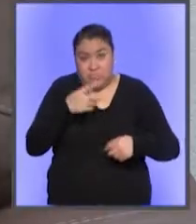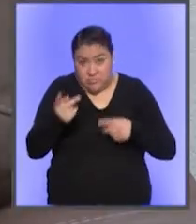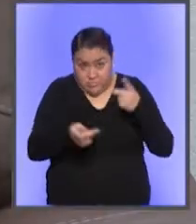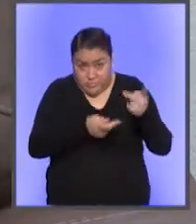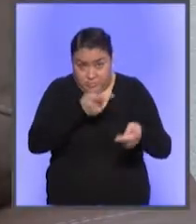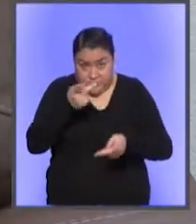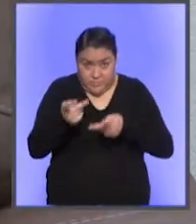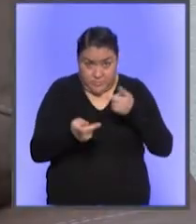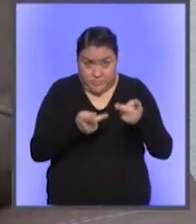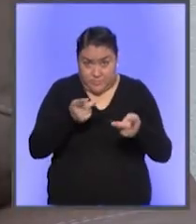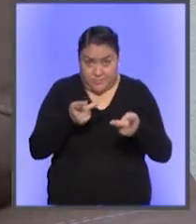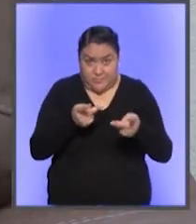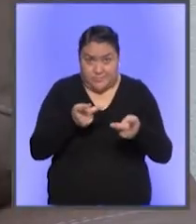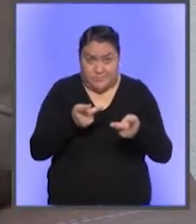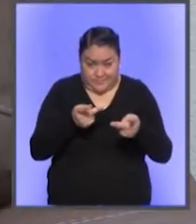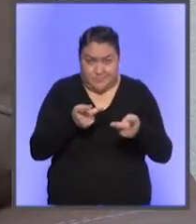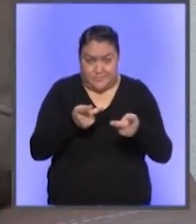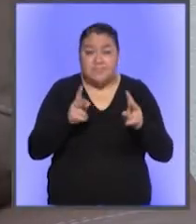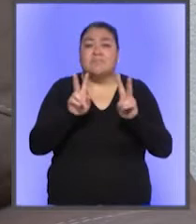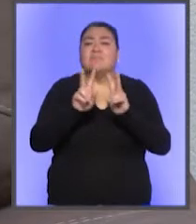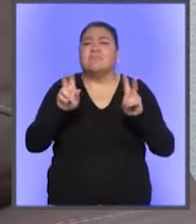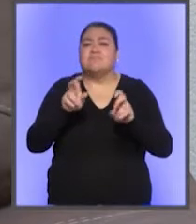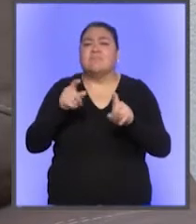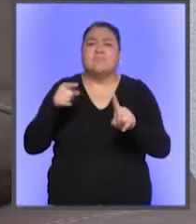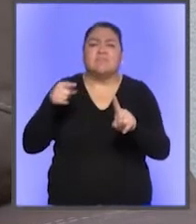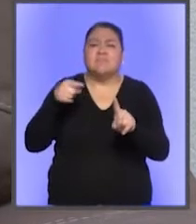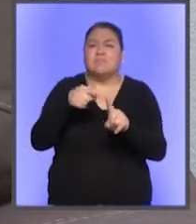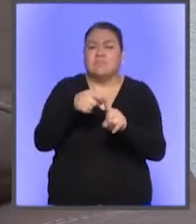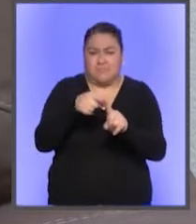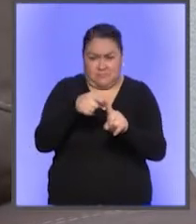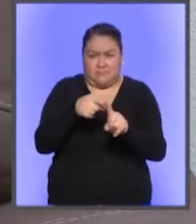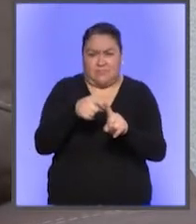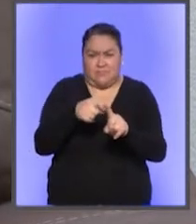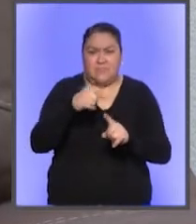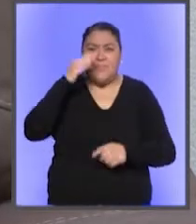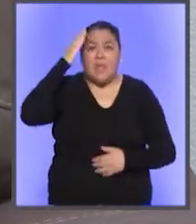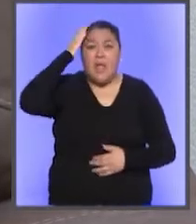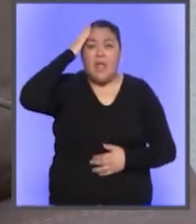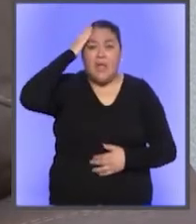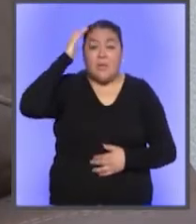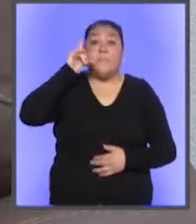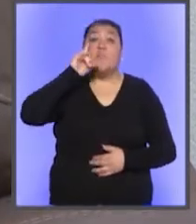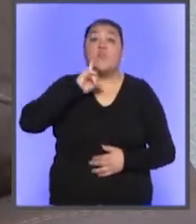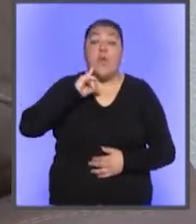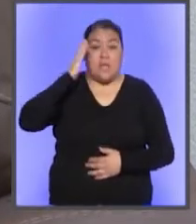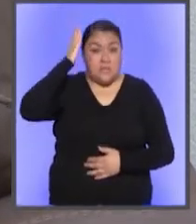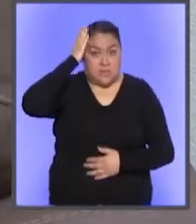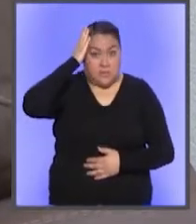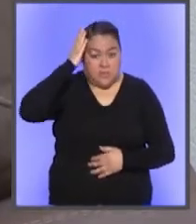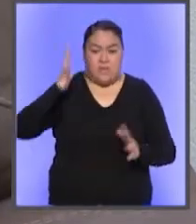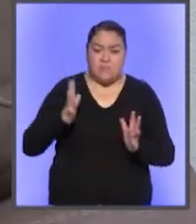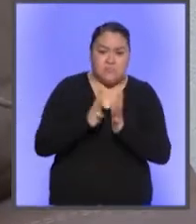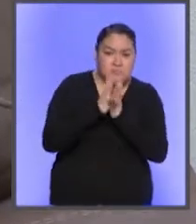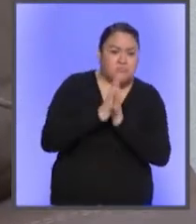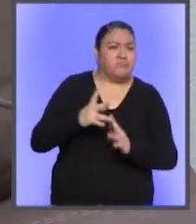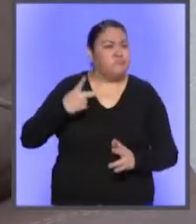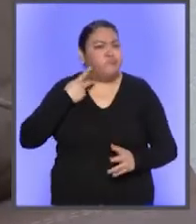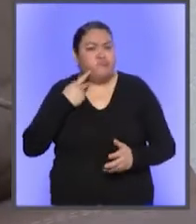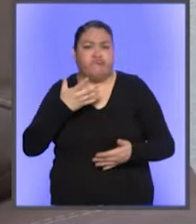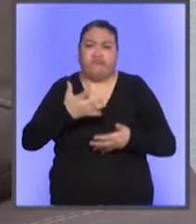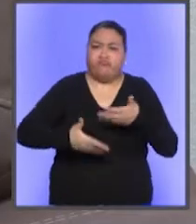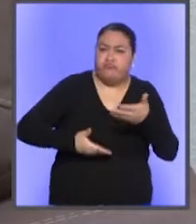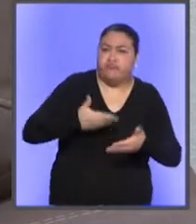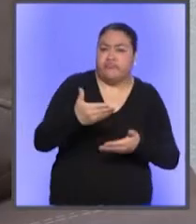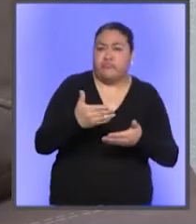preguntas en torno al tema de liderazgo de las mujeres de la participación política